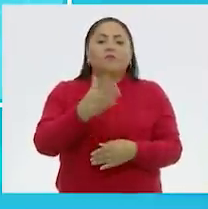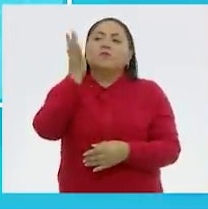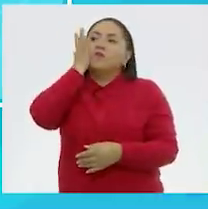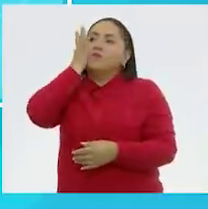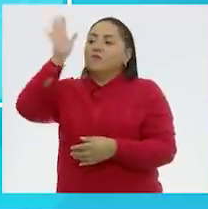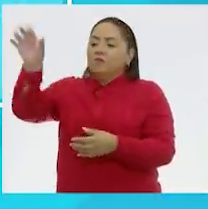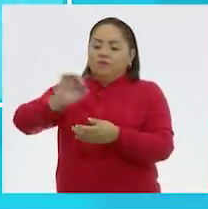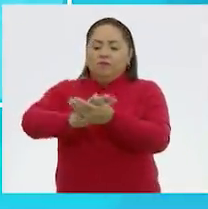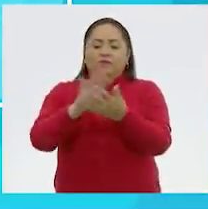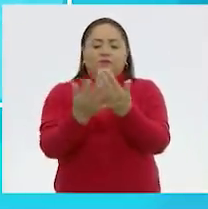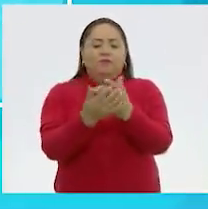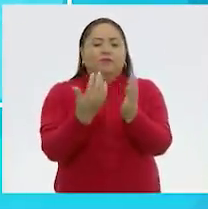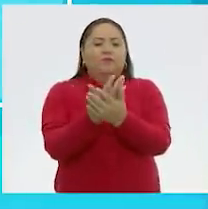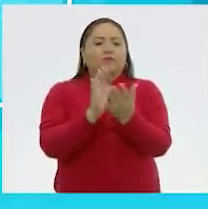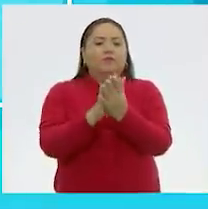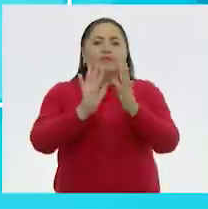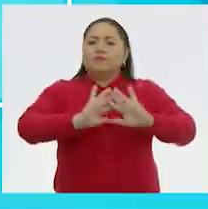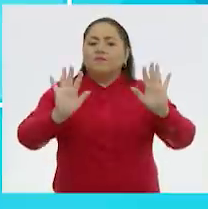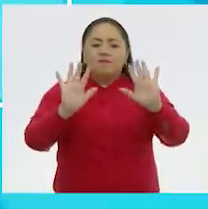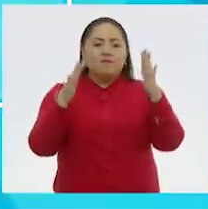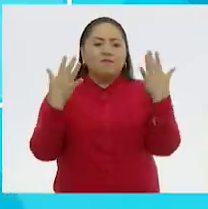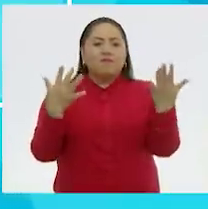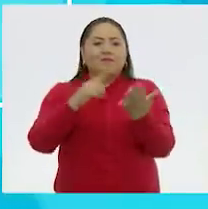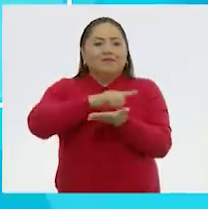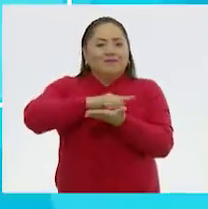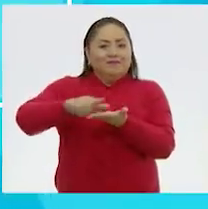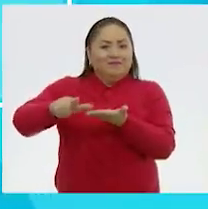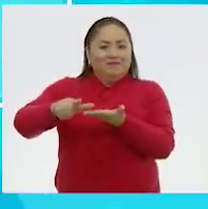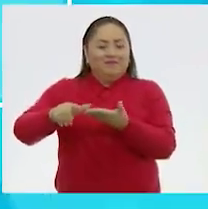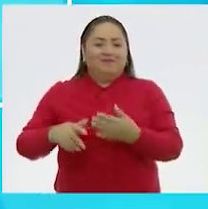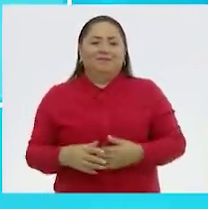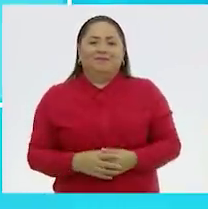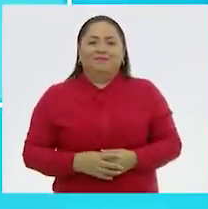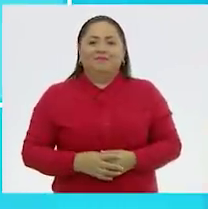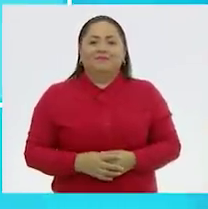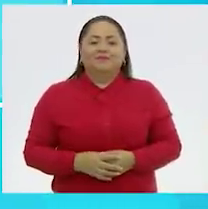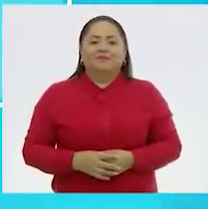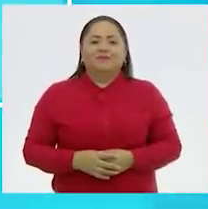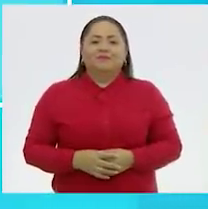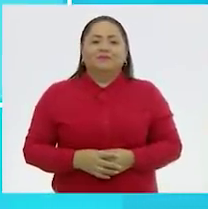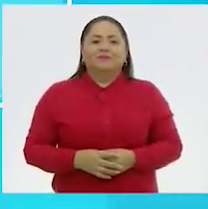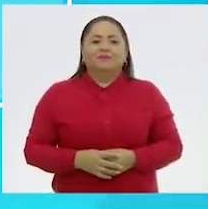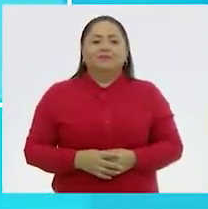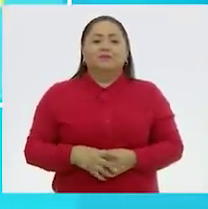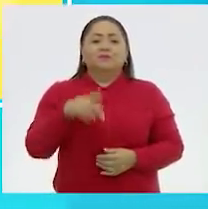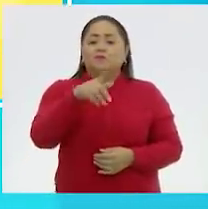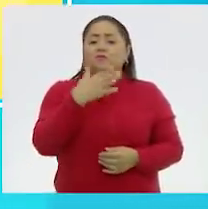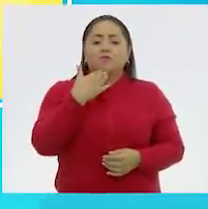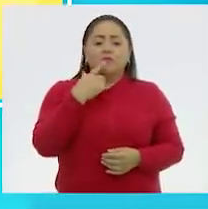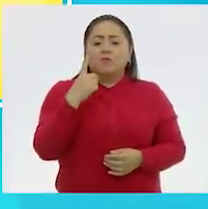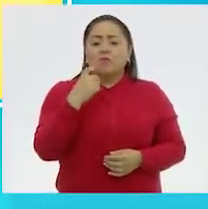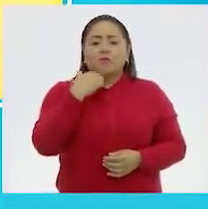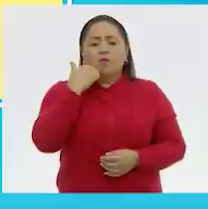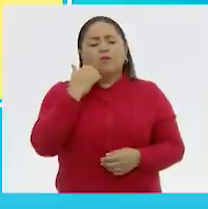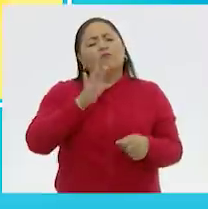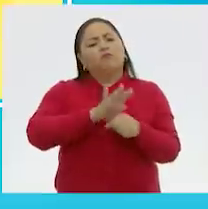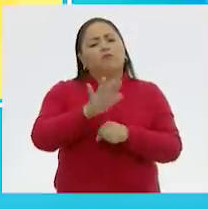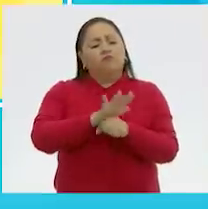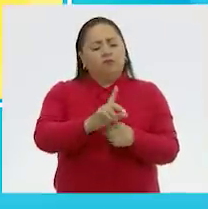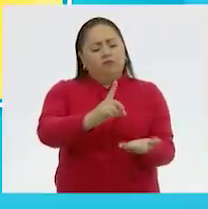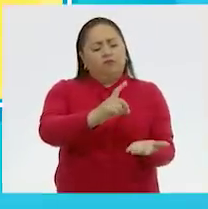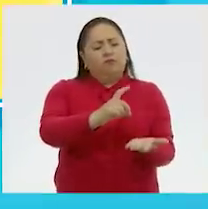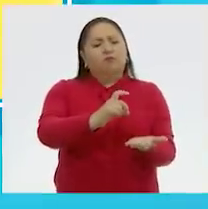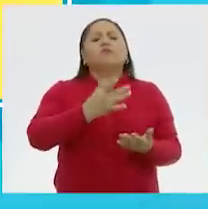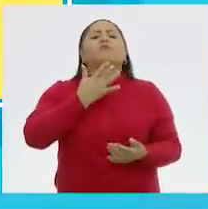Sécalas con una toalla. ¡Y listo! ¡Tus manos están limpias! Si no tienes agua y jabón,